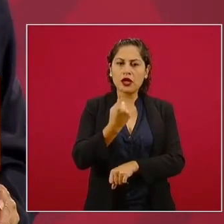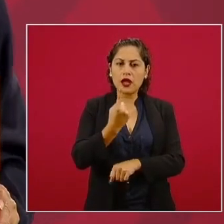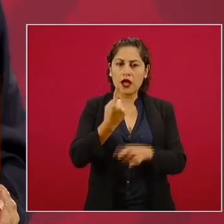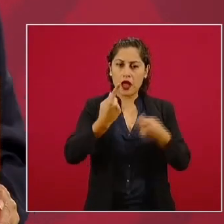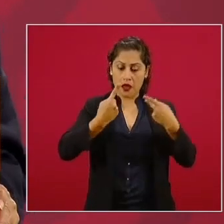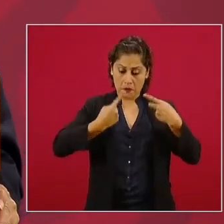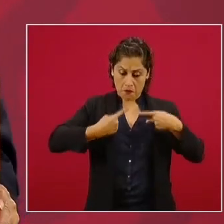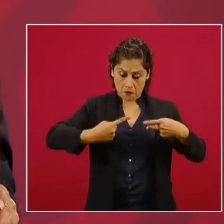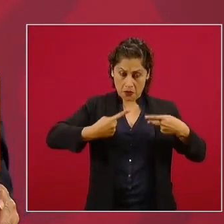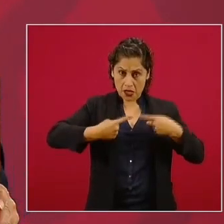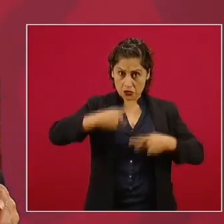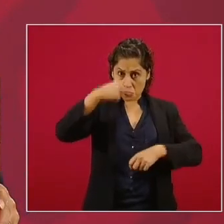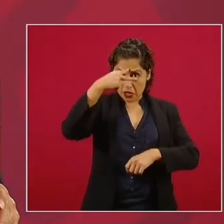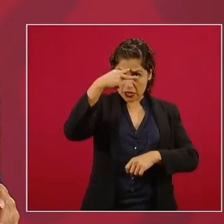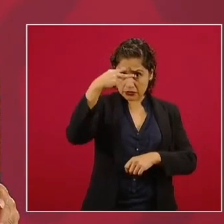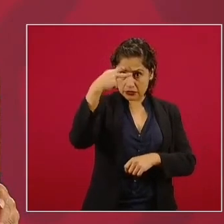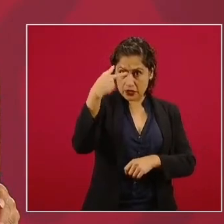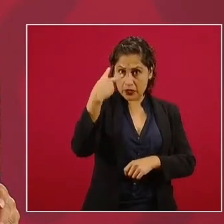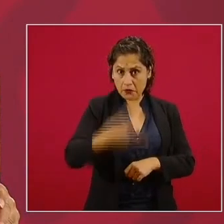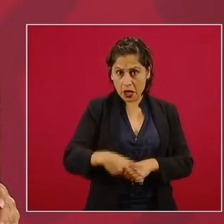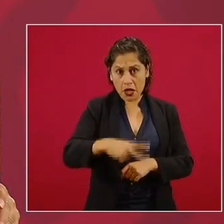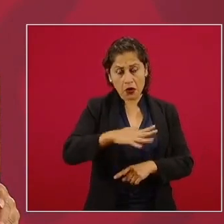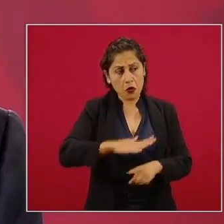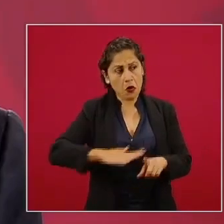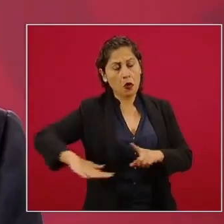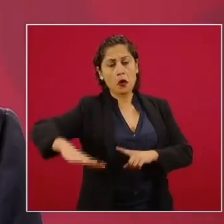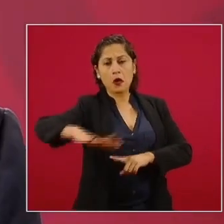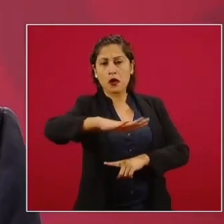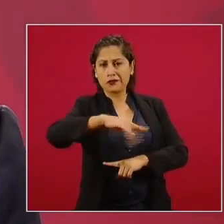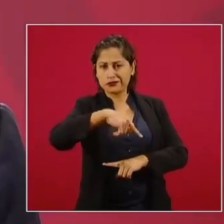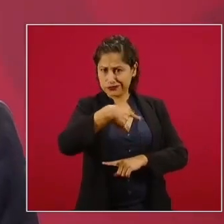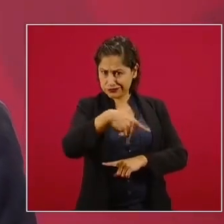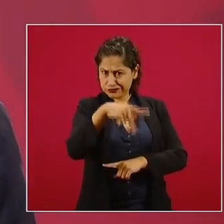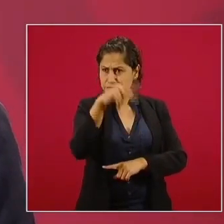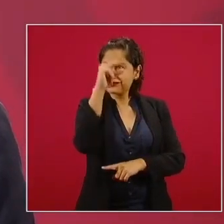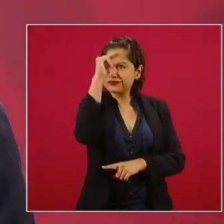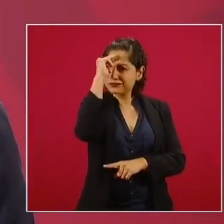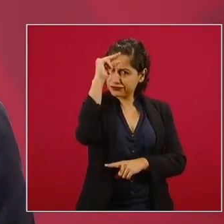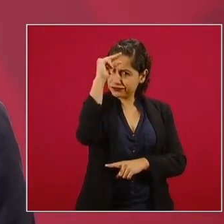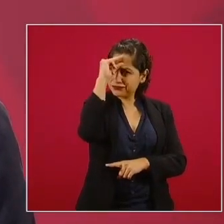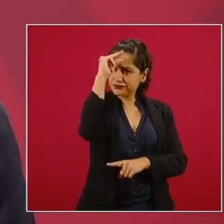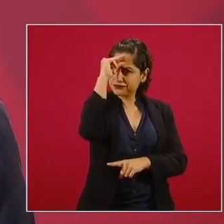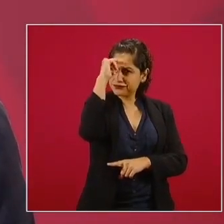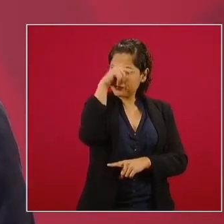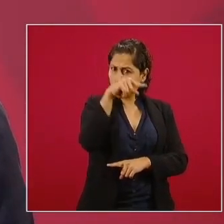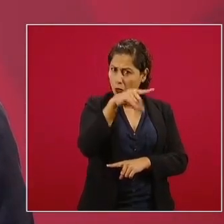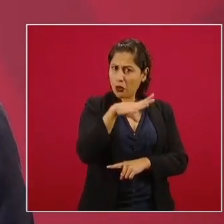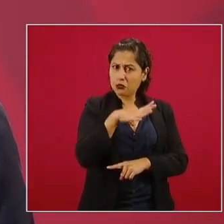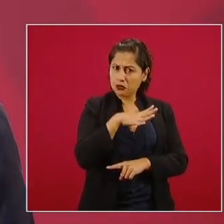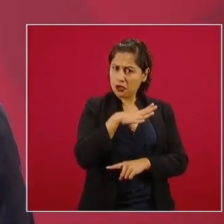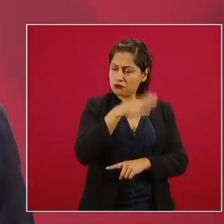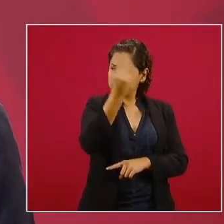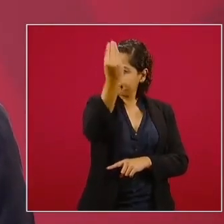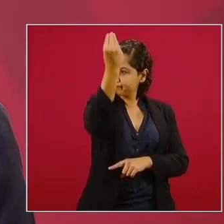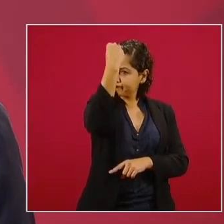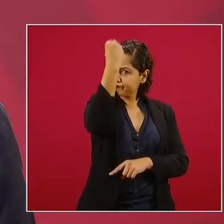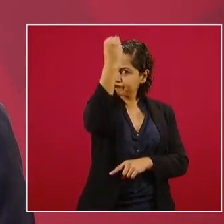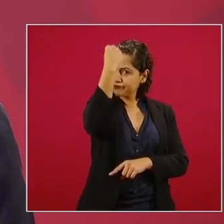inteligente, es un pueblo sabio, es un pueblo que sabe tomar